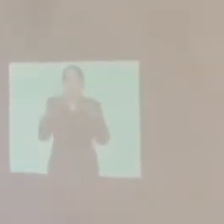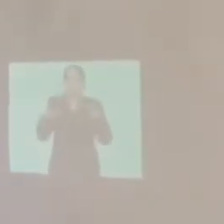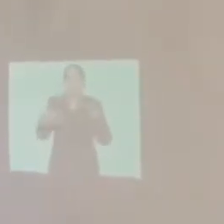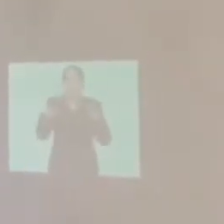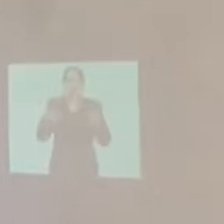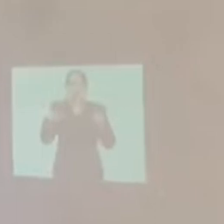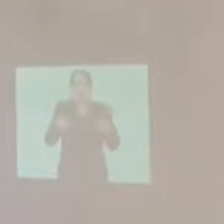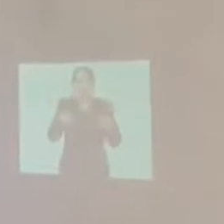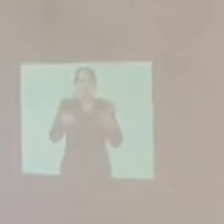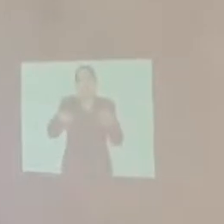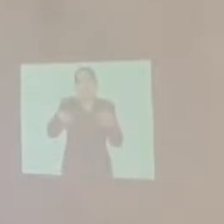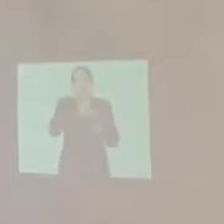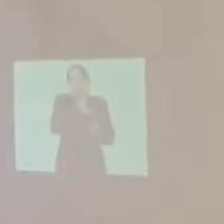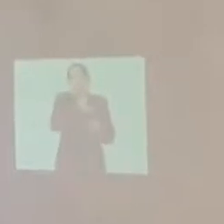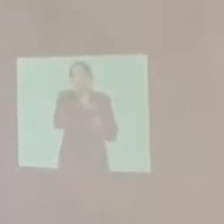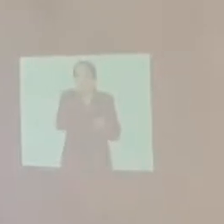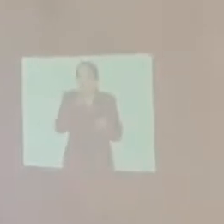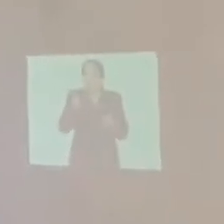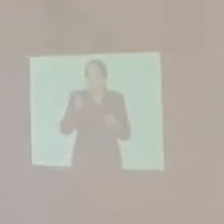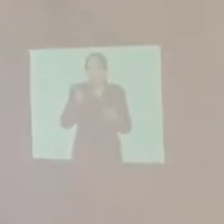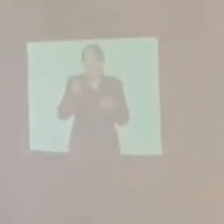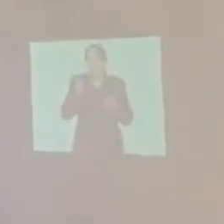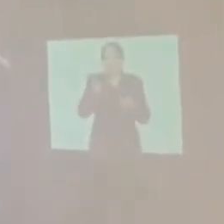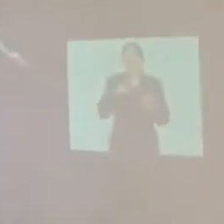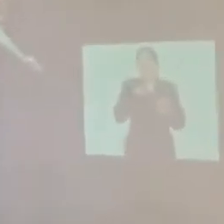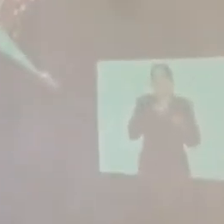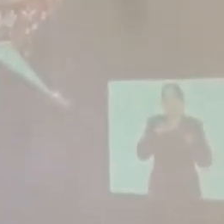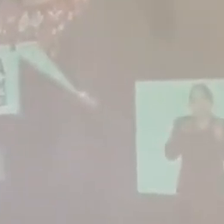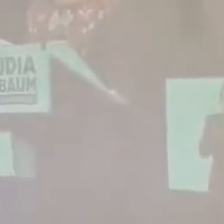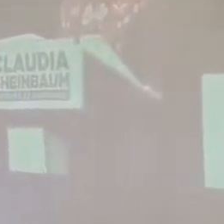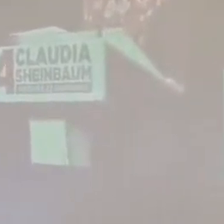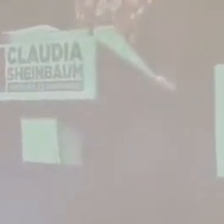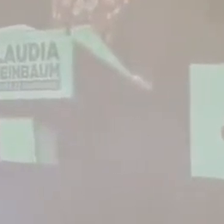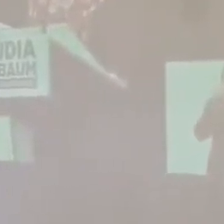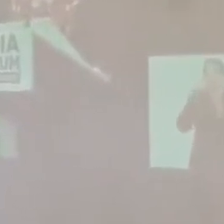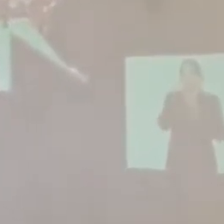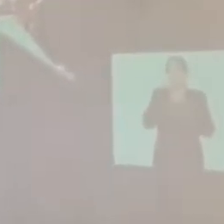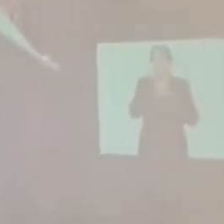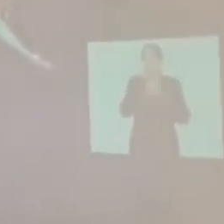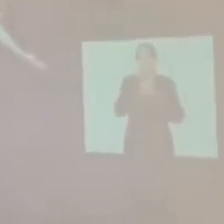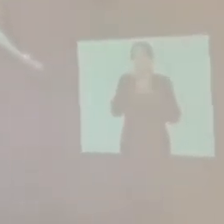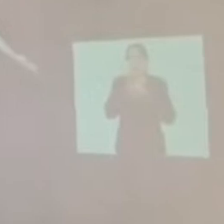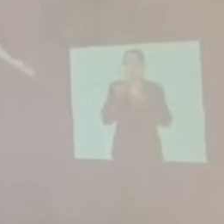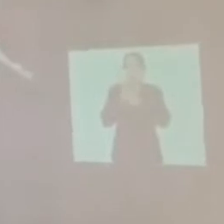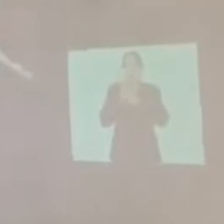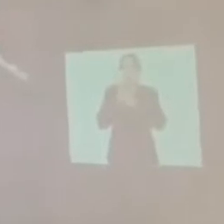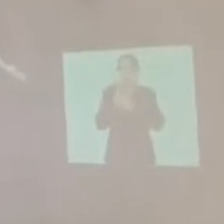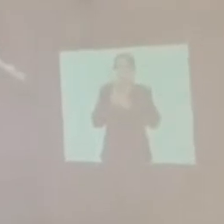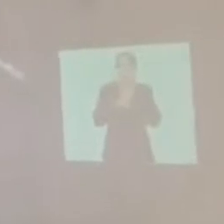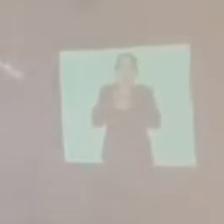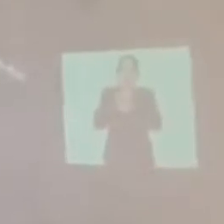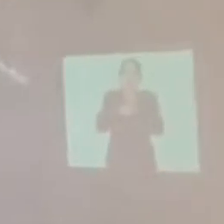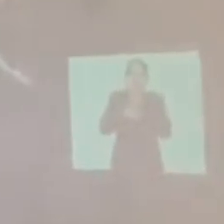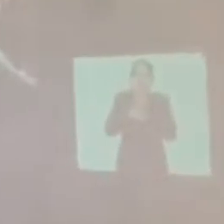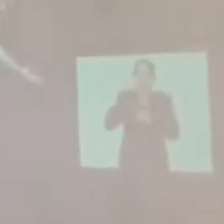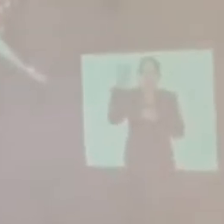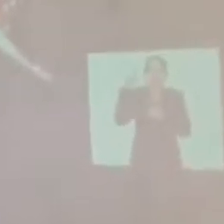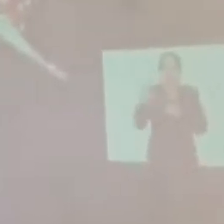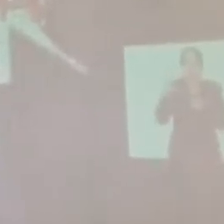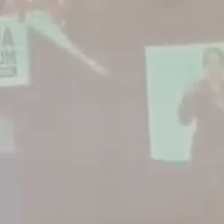el estado de Chiapas, en el municipio de Tapachula, en el ejido Viva México, pues se está viendo